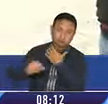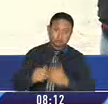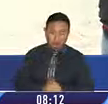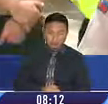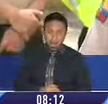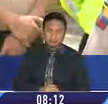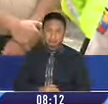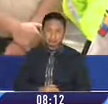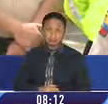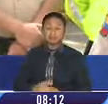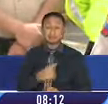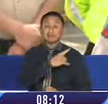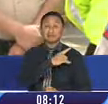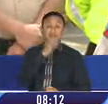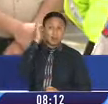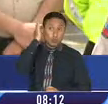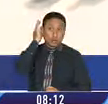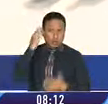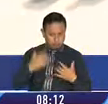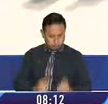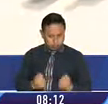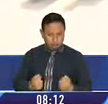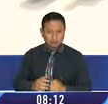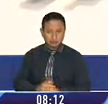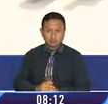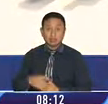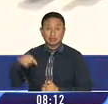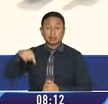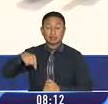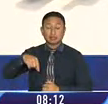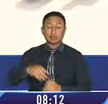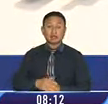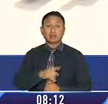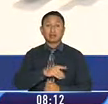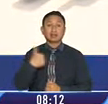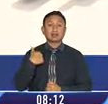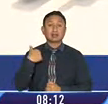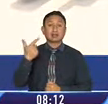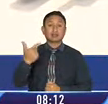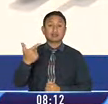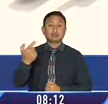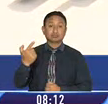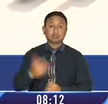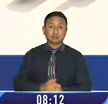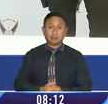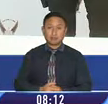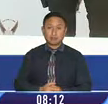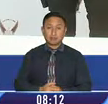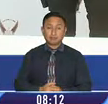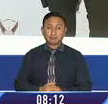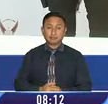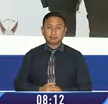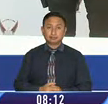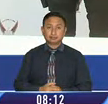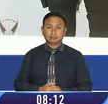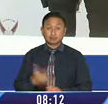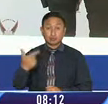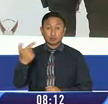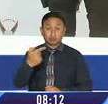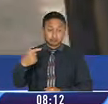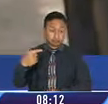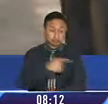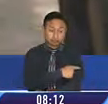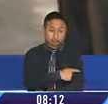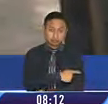vida. La víctima armada de valor, mientras que el malhechor con una pistola traumática que disparó. Por fortuna, la